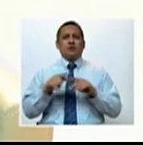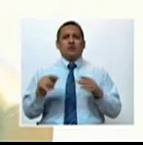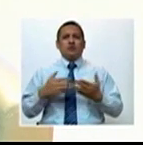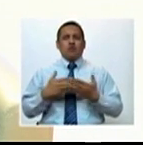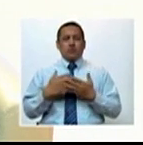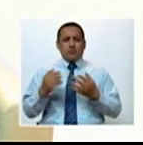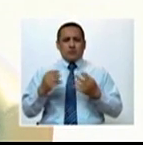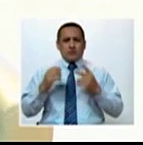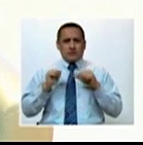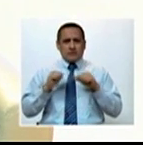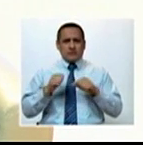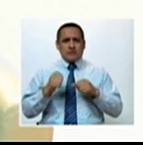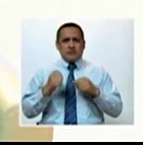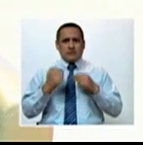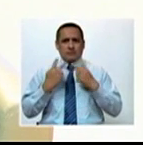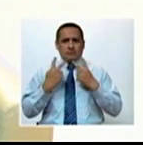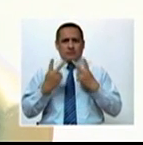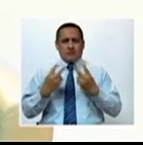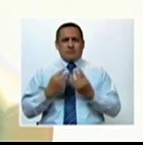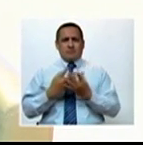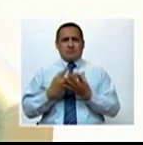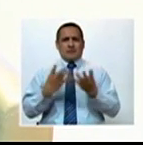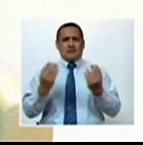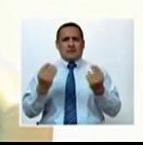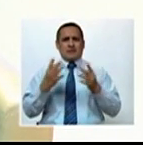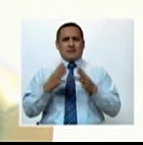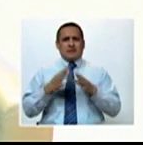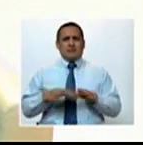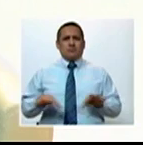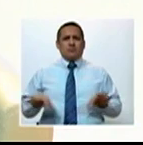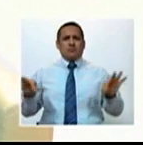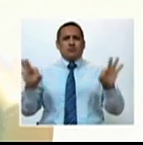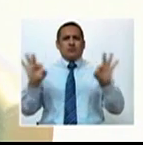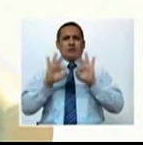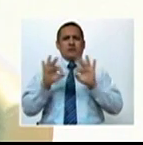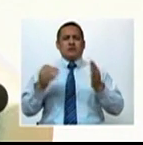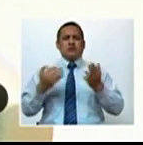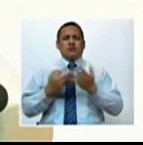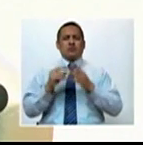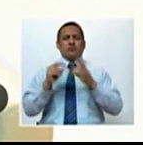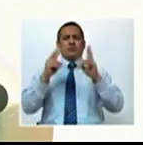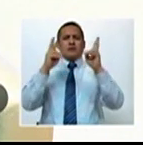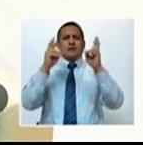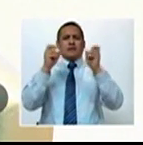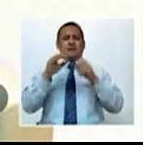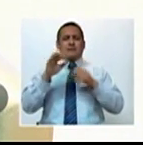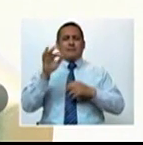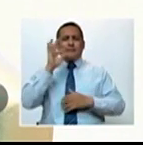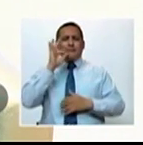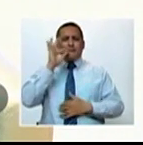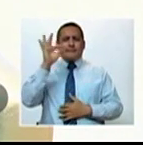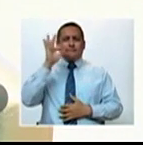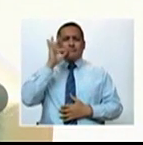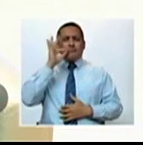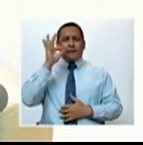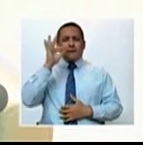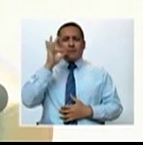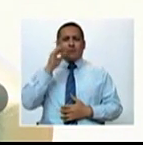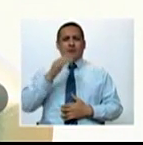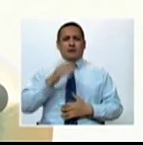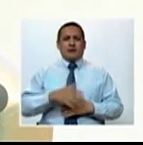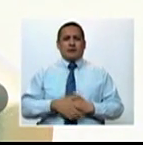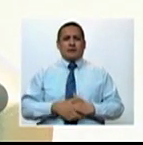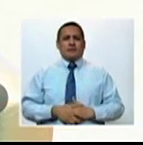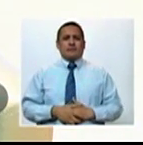incremento importante es en el tema de la marihuana, ¿no? Así. Hay un incremento